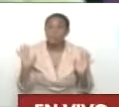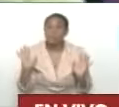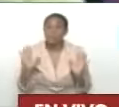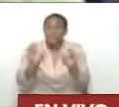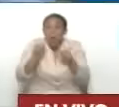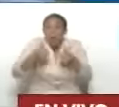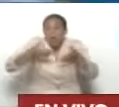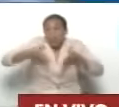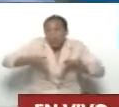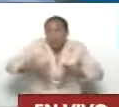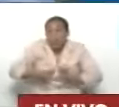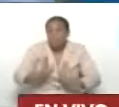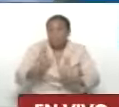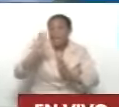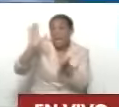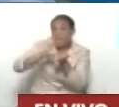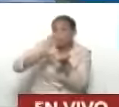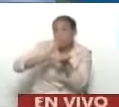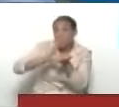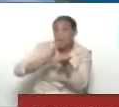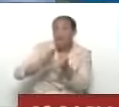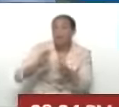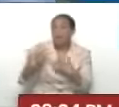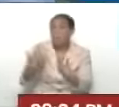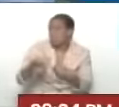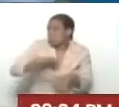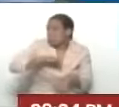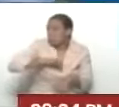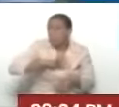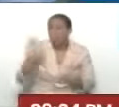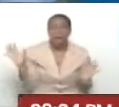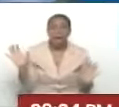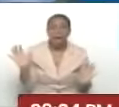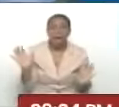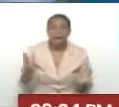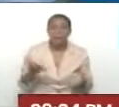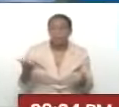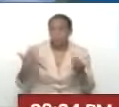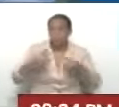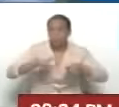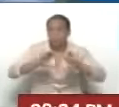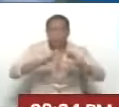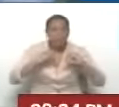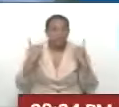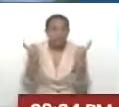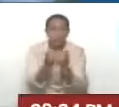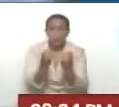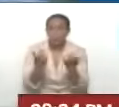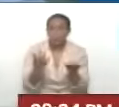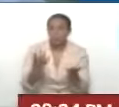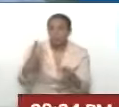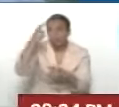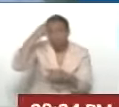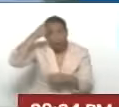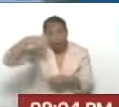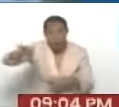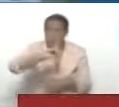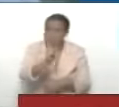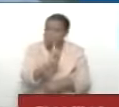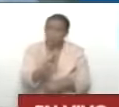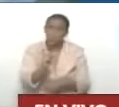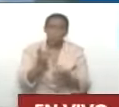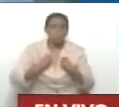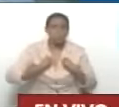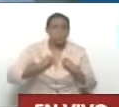nacida y criada en la ciudad. Como yo, pues, yo soy un muchacho apartamentero de Caracas. Uno apenas aprendía